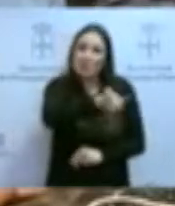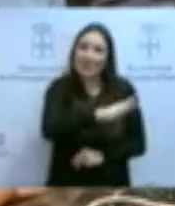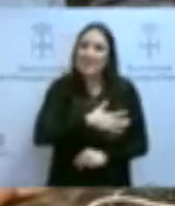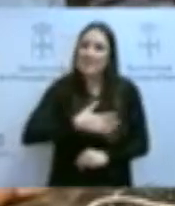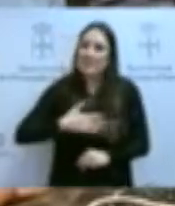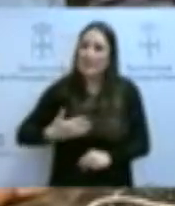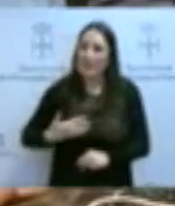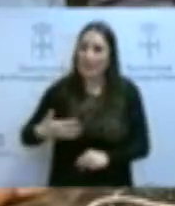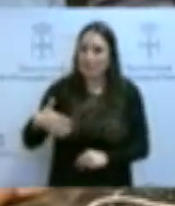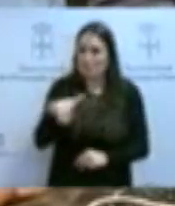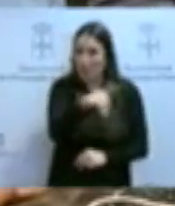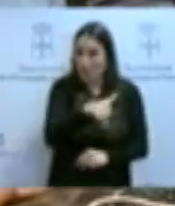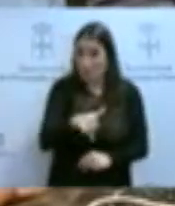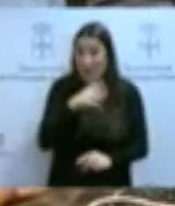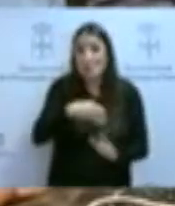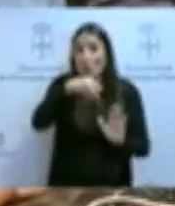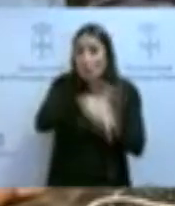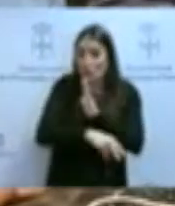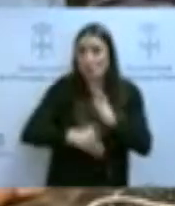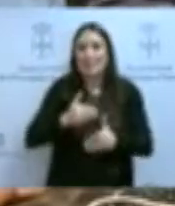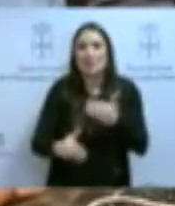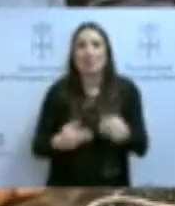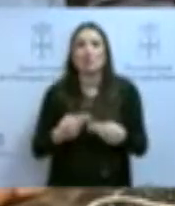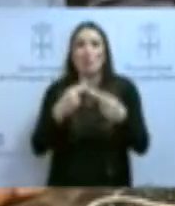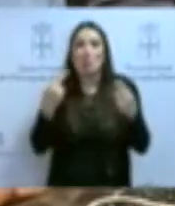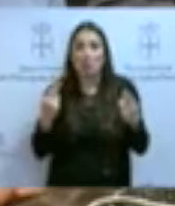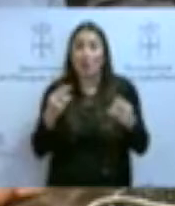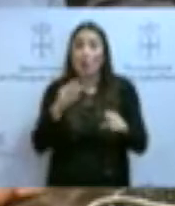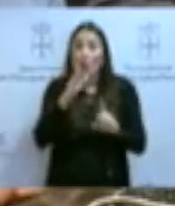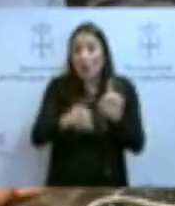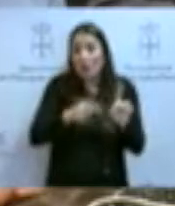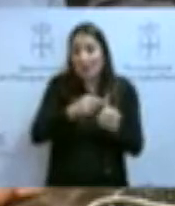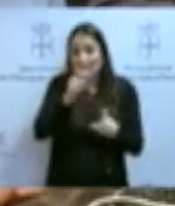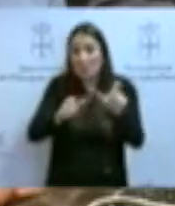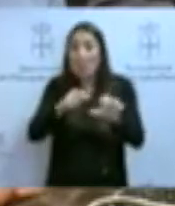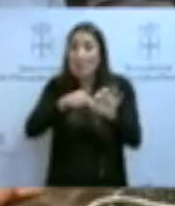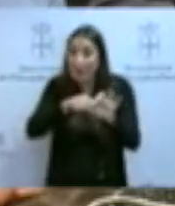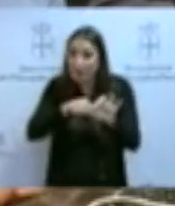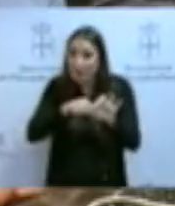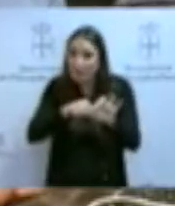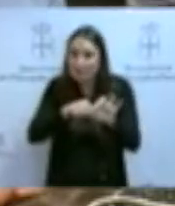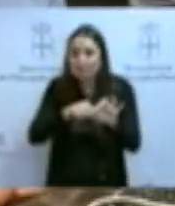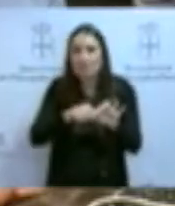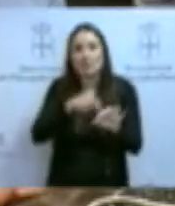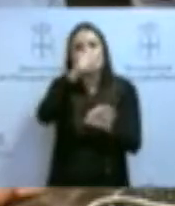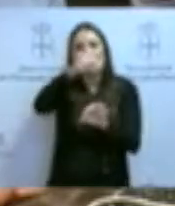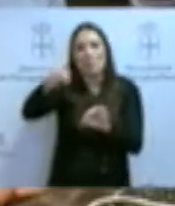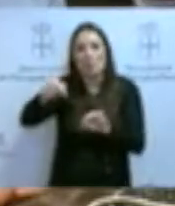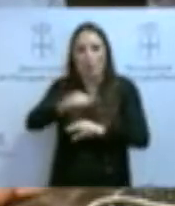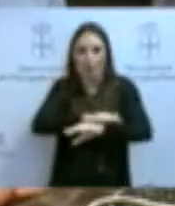pervertir las normas de los procesos públicos para que los puestos de trabajo se ocuparan conforme al Gobierno le interesaba y